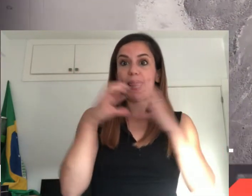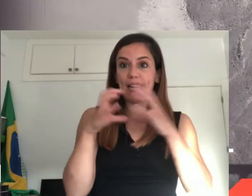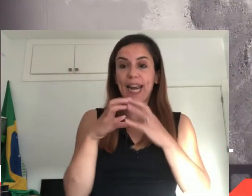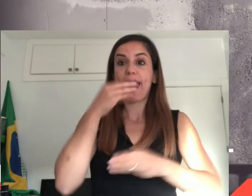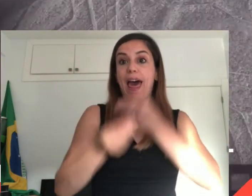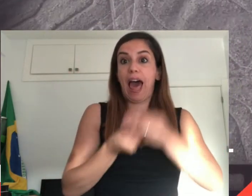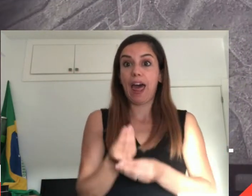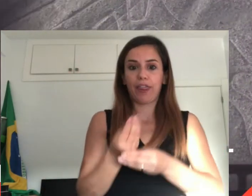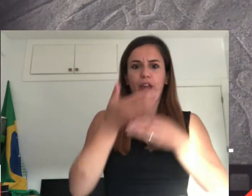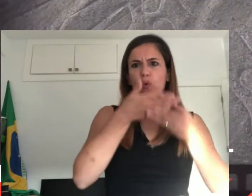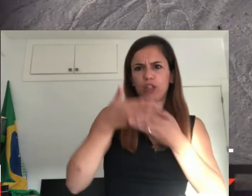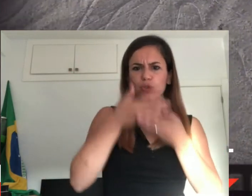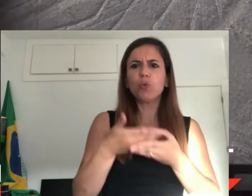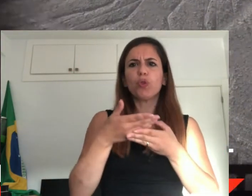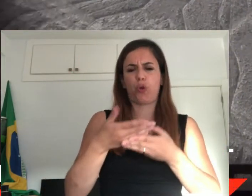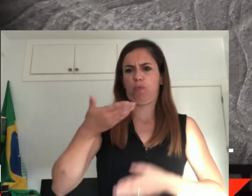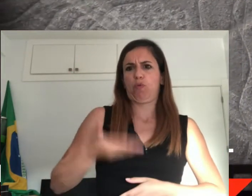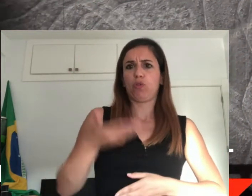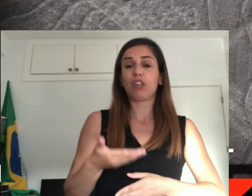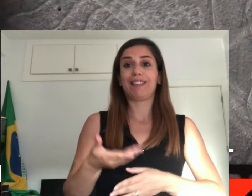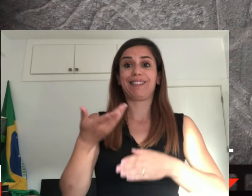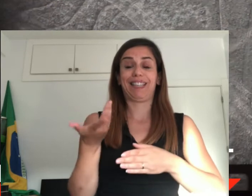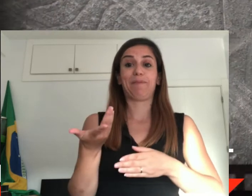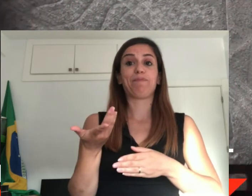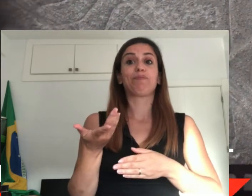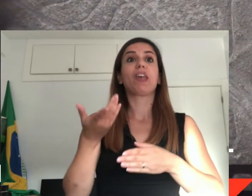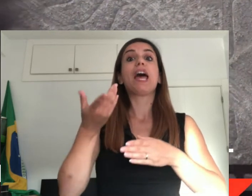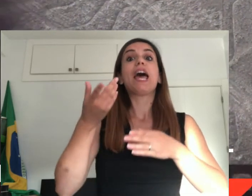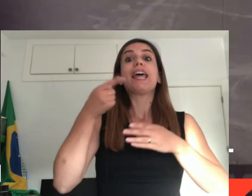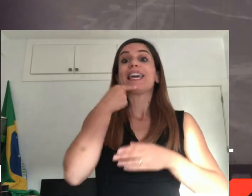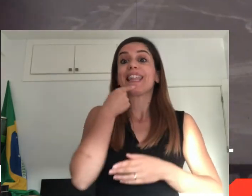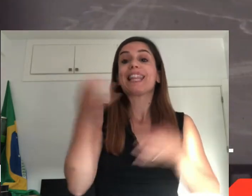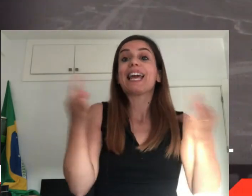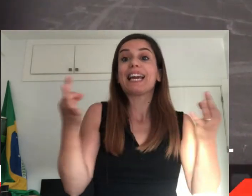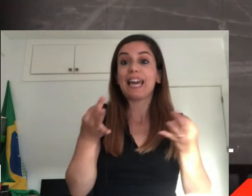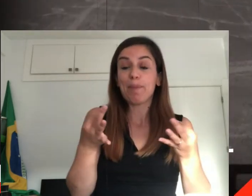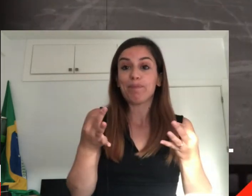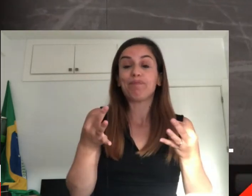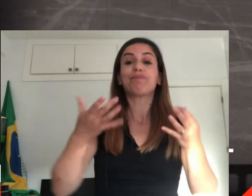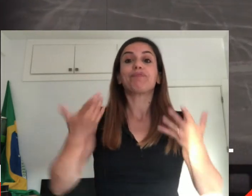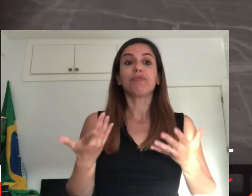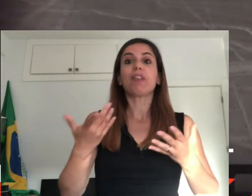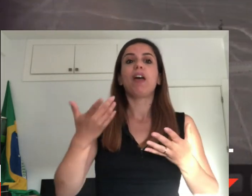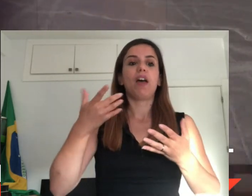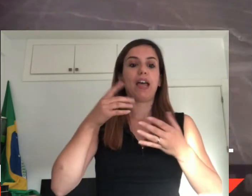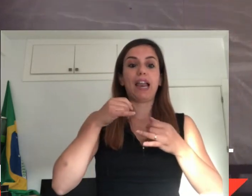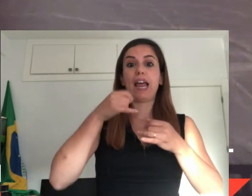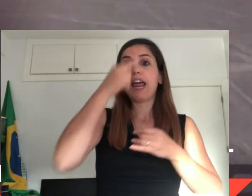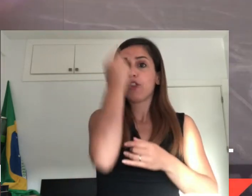patrones constructivos. Entonces, en su estado de la cuestión, pues viene a decir en pocas palabras que realmente él se decanta por el uso